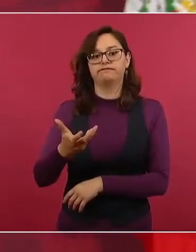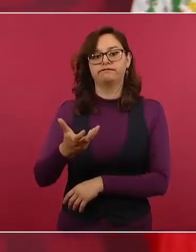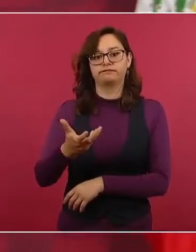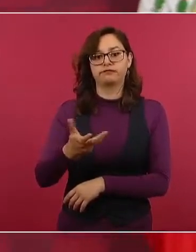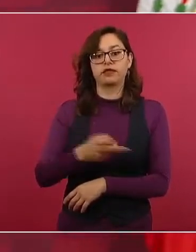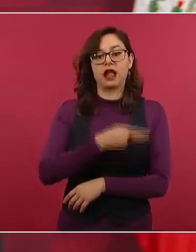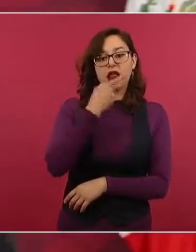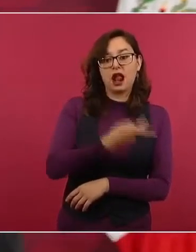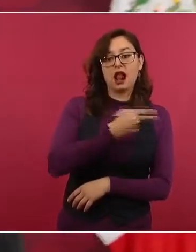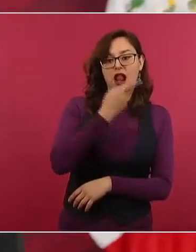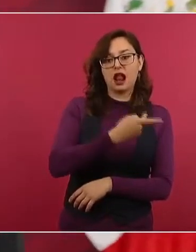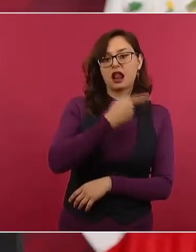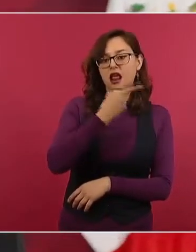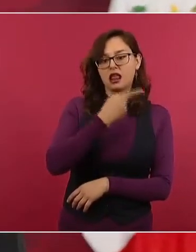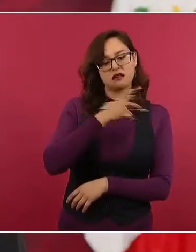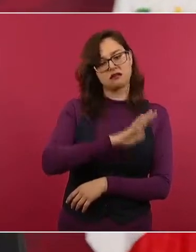no palabras.